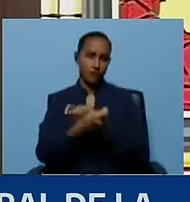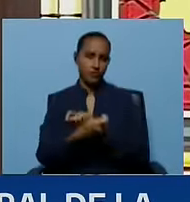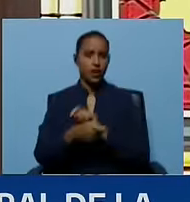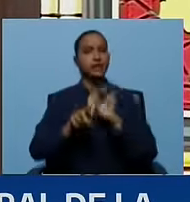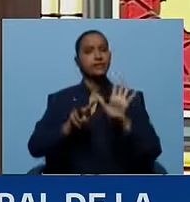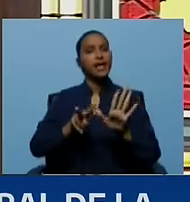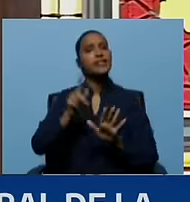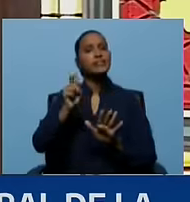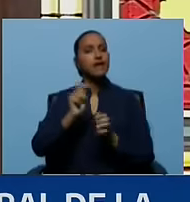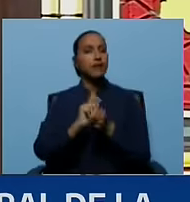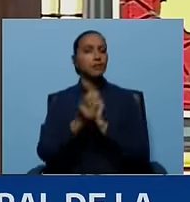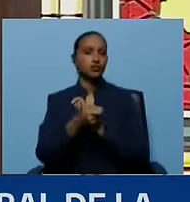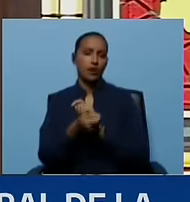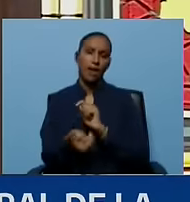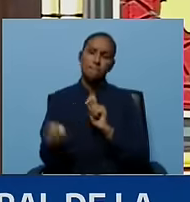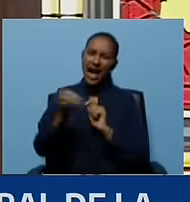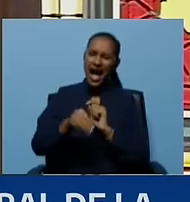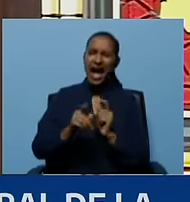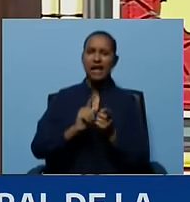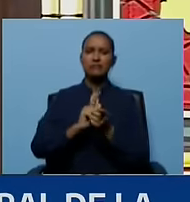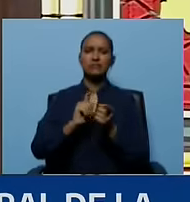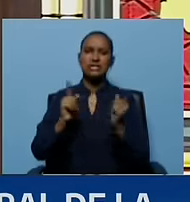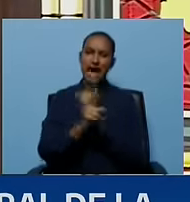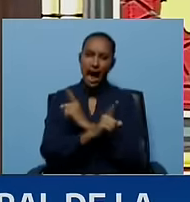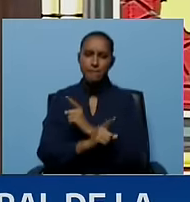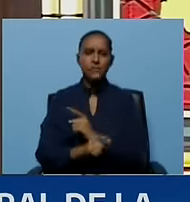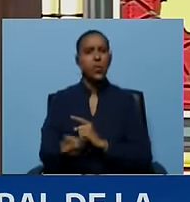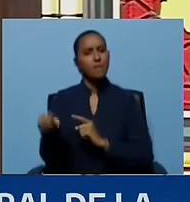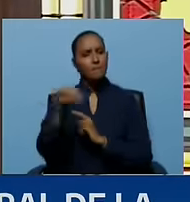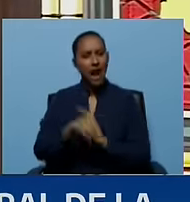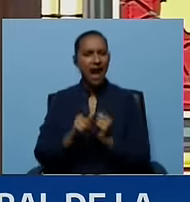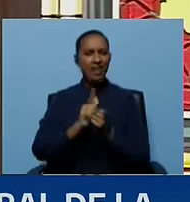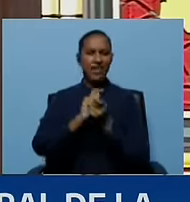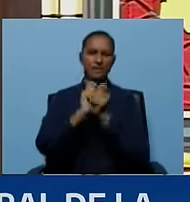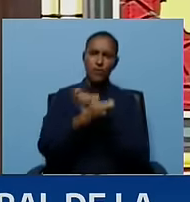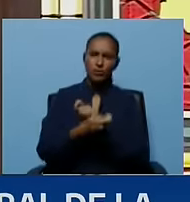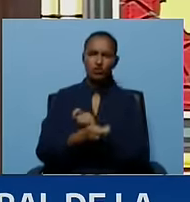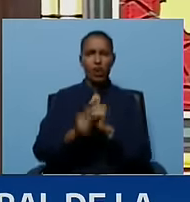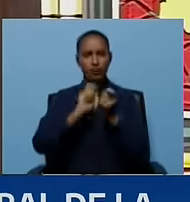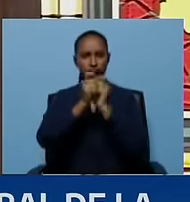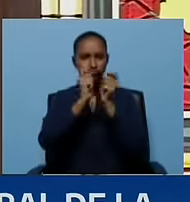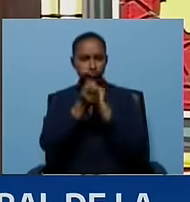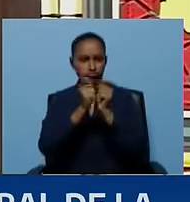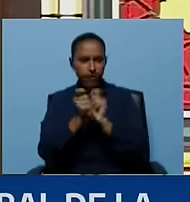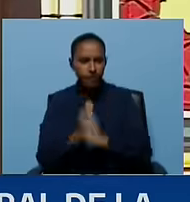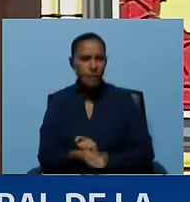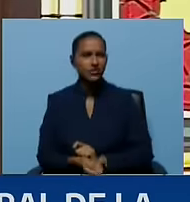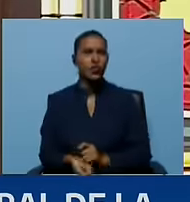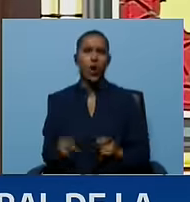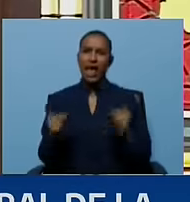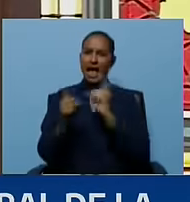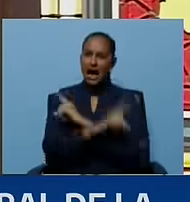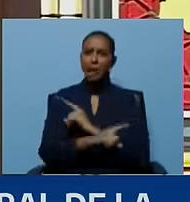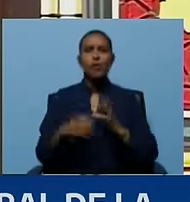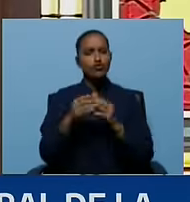de más cambios, más transformaciones, más cambios, más transformaciones por el camino de la